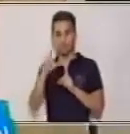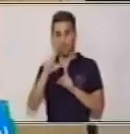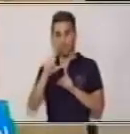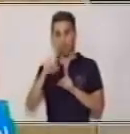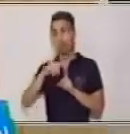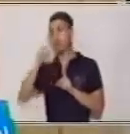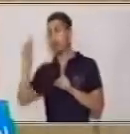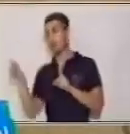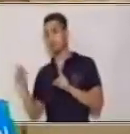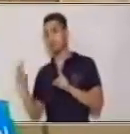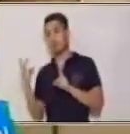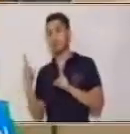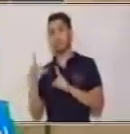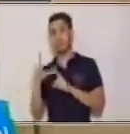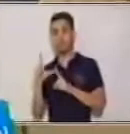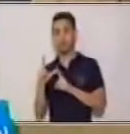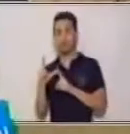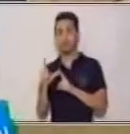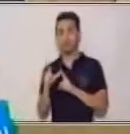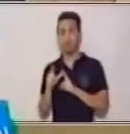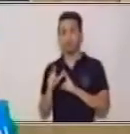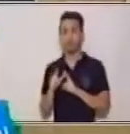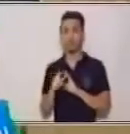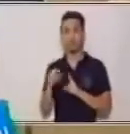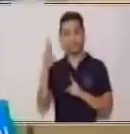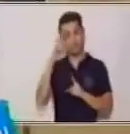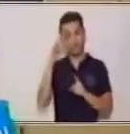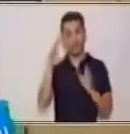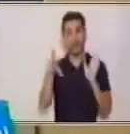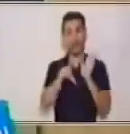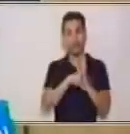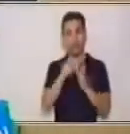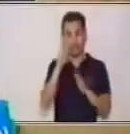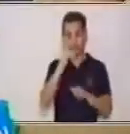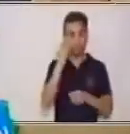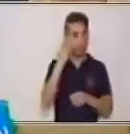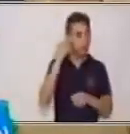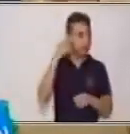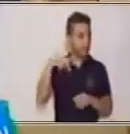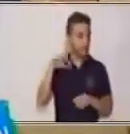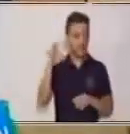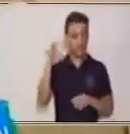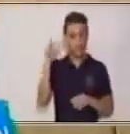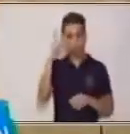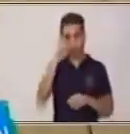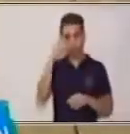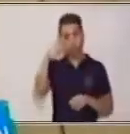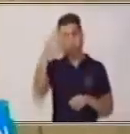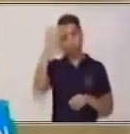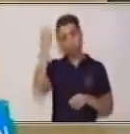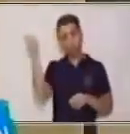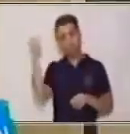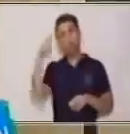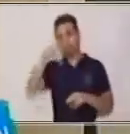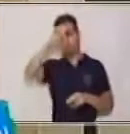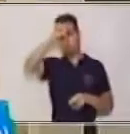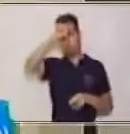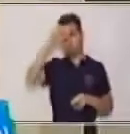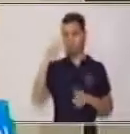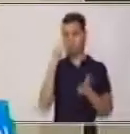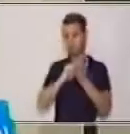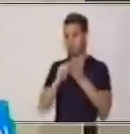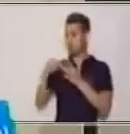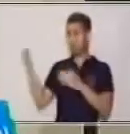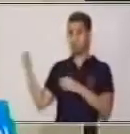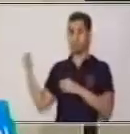segundo término. Recordemos nuestra ley de signos. Si usted no la tiene ahorita presente, se la voy a apuntar aquí